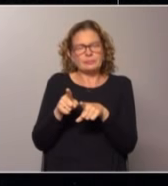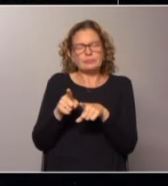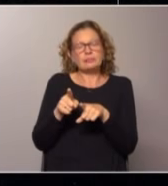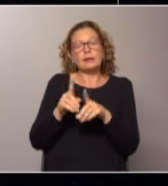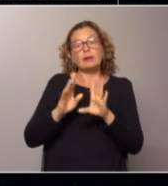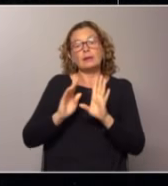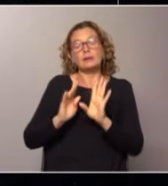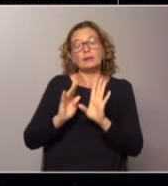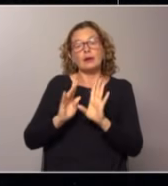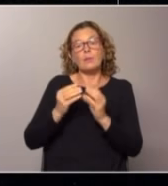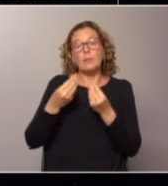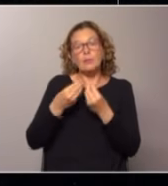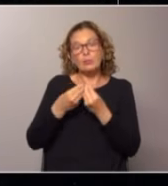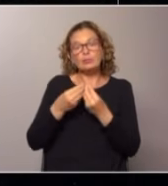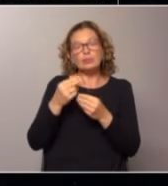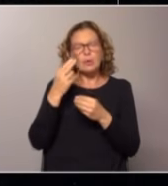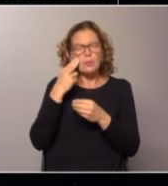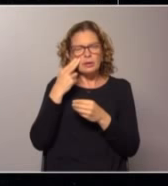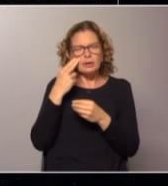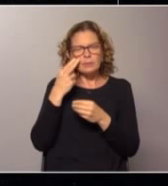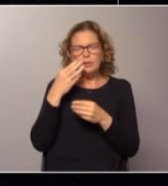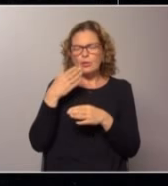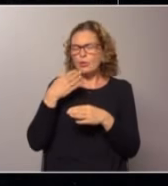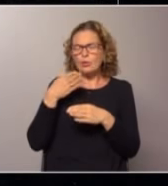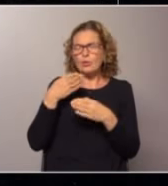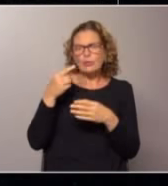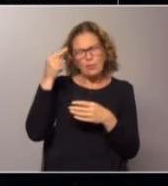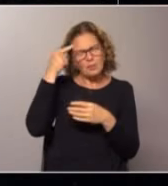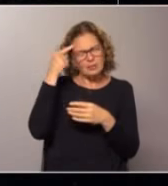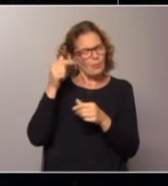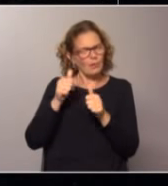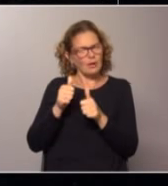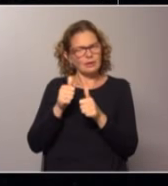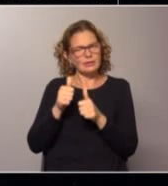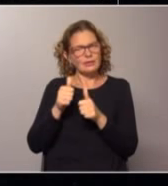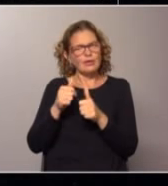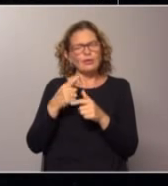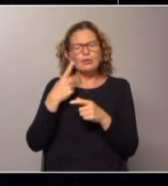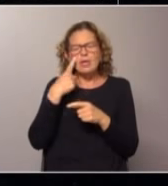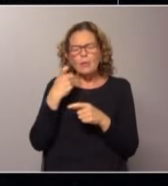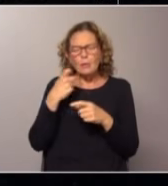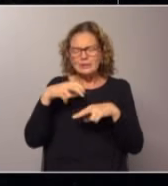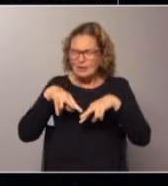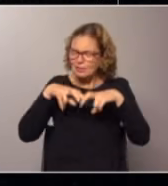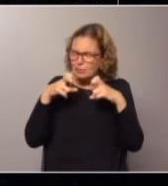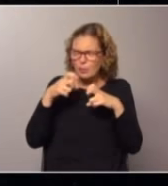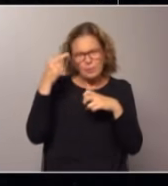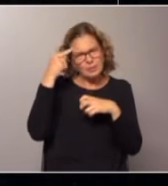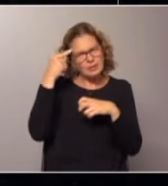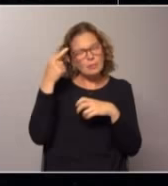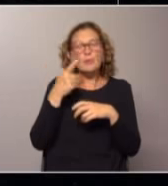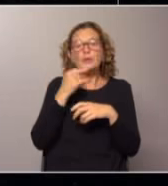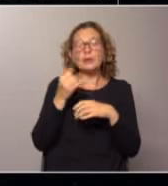buena medida a muchos de nuestros problemas no los abordamos bien porque no nos pensamos bien porque nos digan que nos tiramos bien pensemos en la